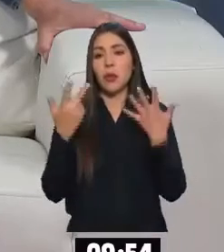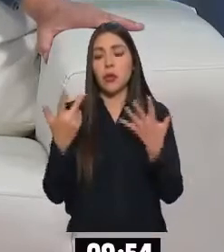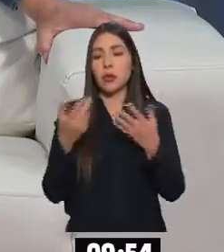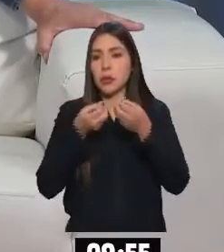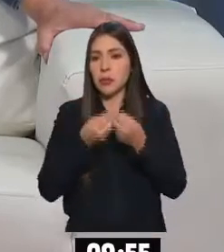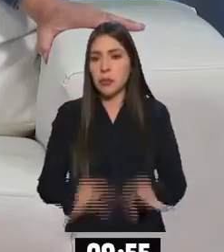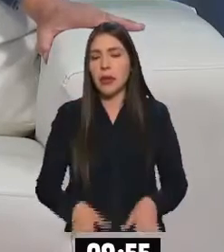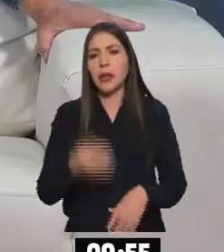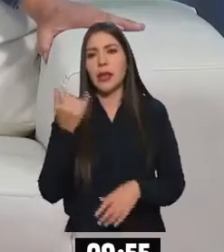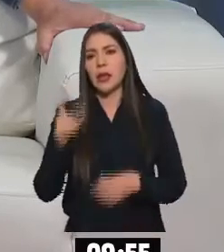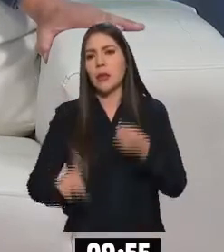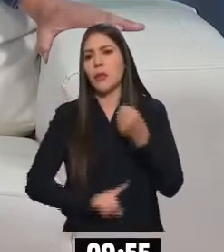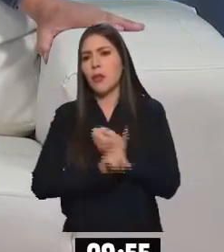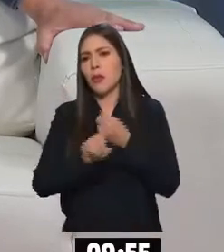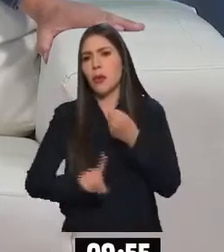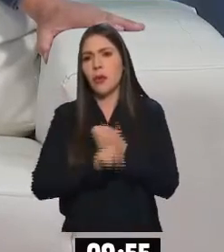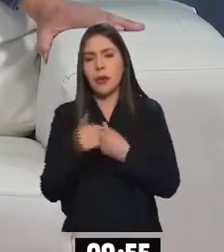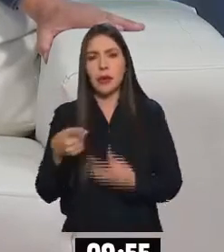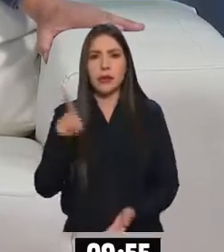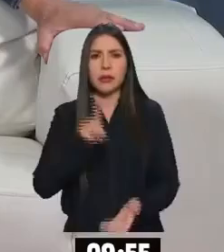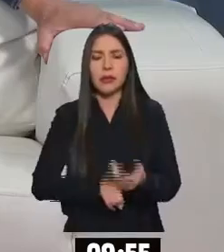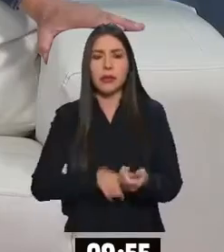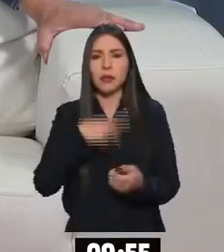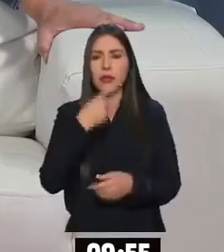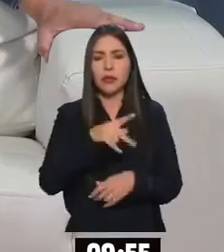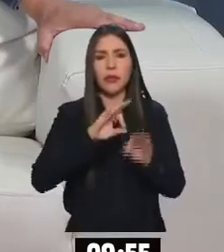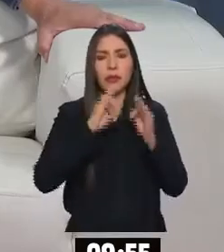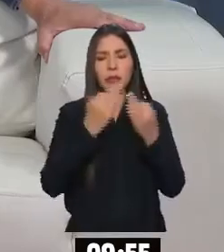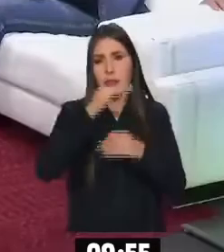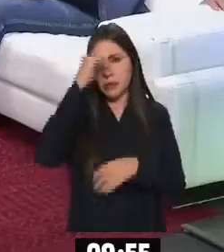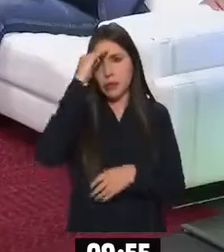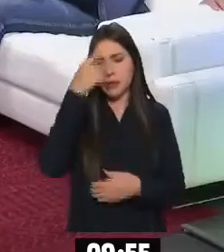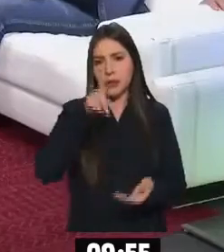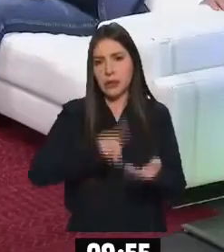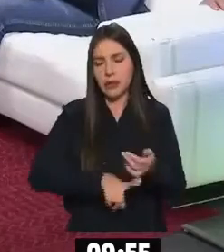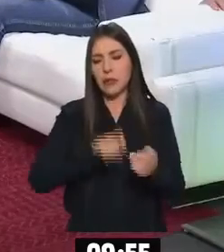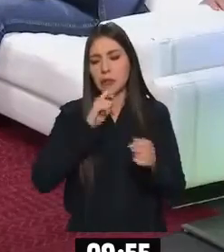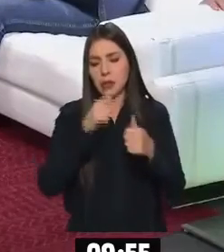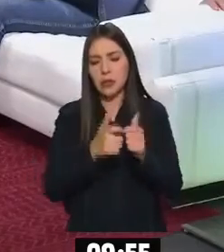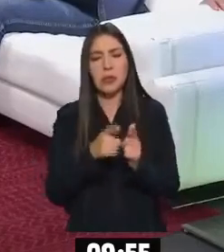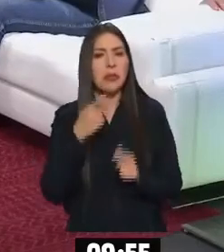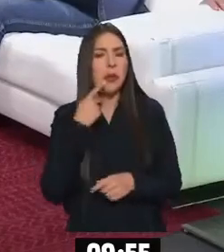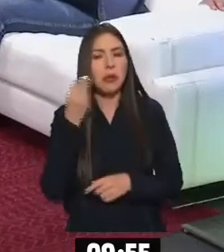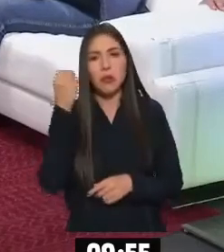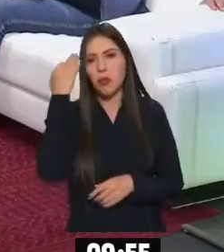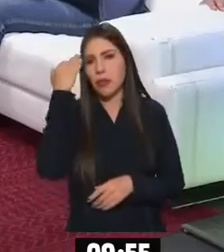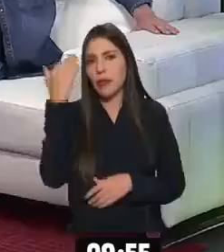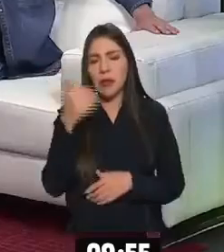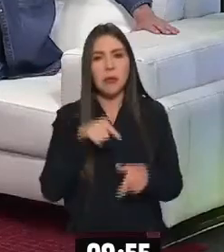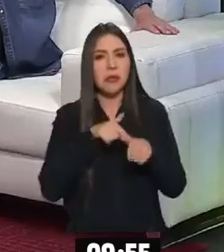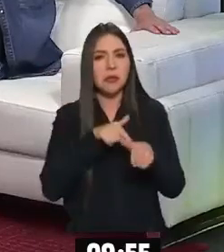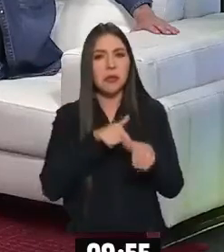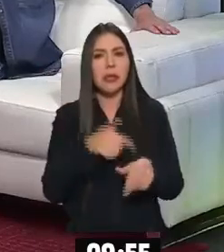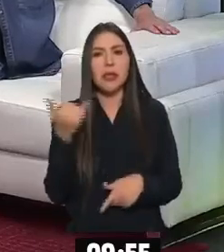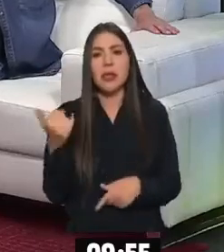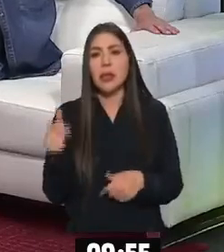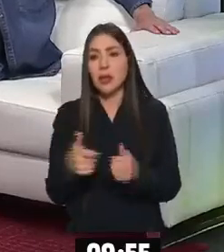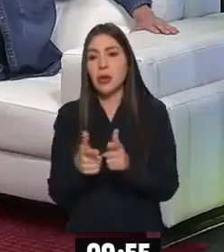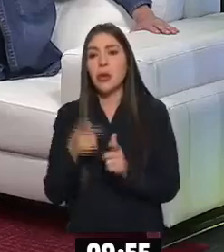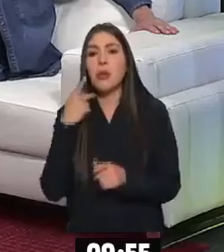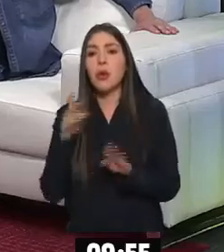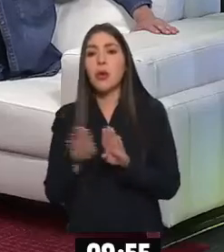crisis ideológica de hace mucho Al tiempo. interior, Al les traen interior. un Y una relajo. crisis también, obviamente, de cómo se maneja este partido político,